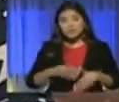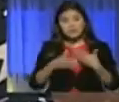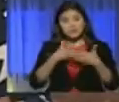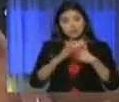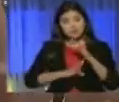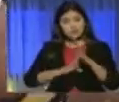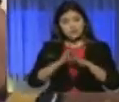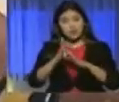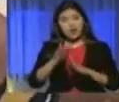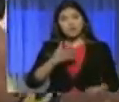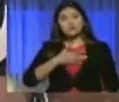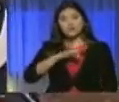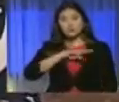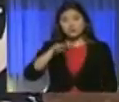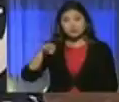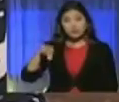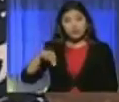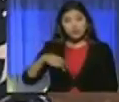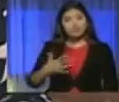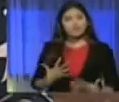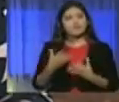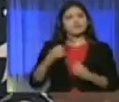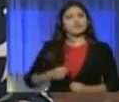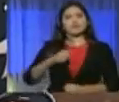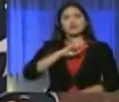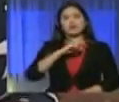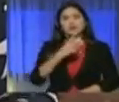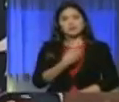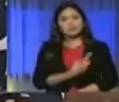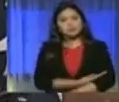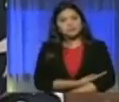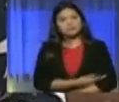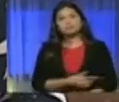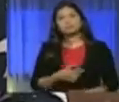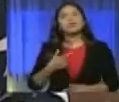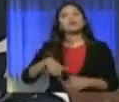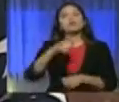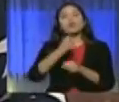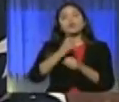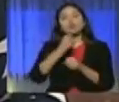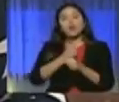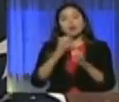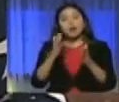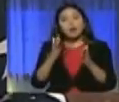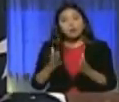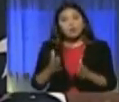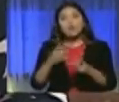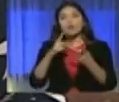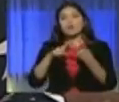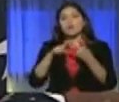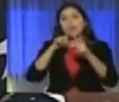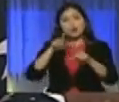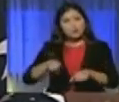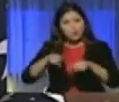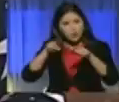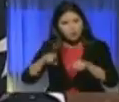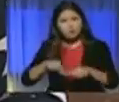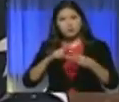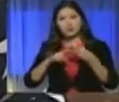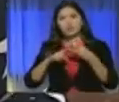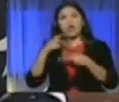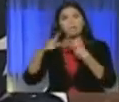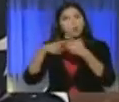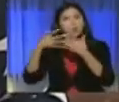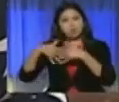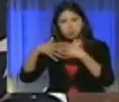Nosotros estamos fortaleciendo los trabajadores, la agricultura urbana, la producción